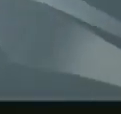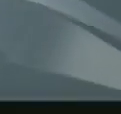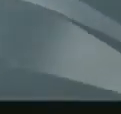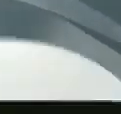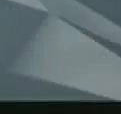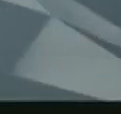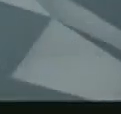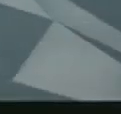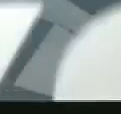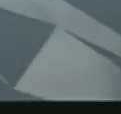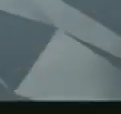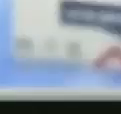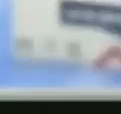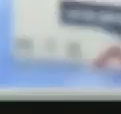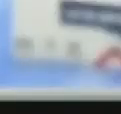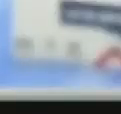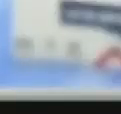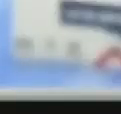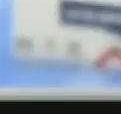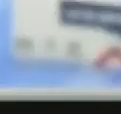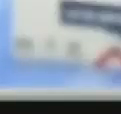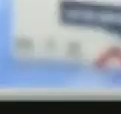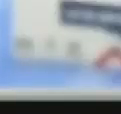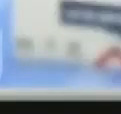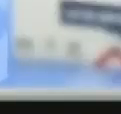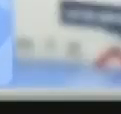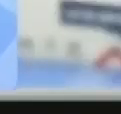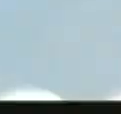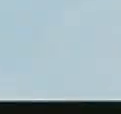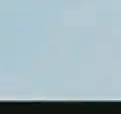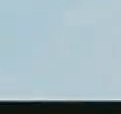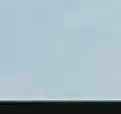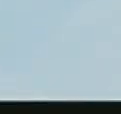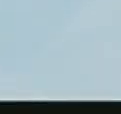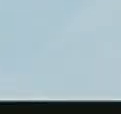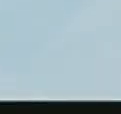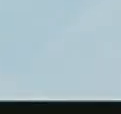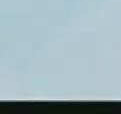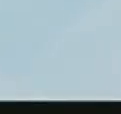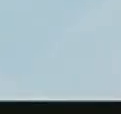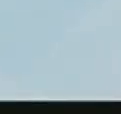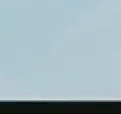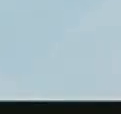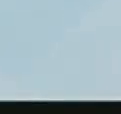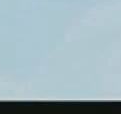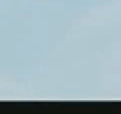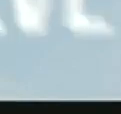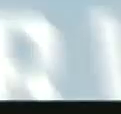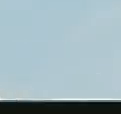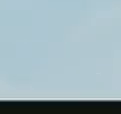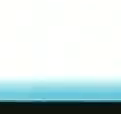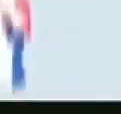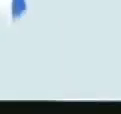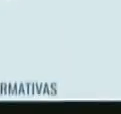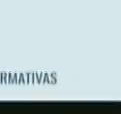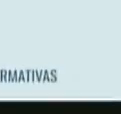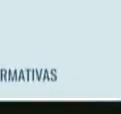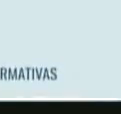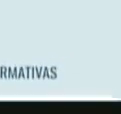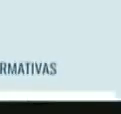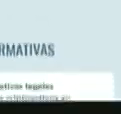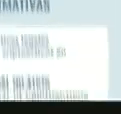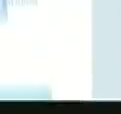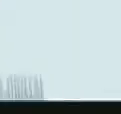primera criptomoneda del mundo con un marco legal regulatorio, cuenta con su página web y otros portales electrónicos como